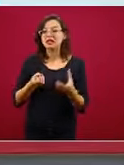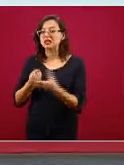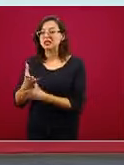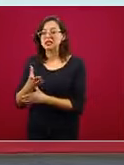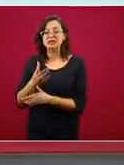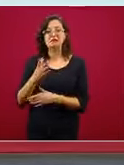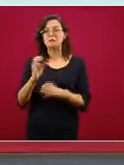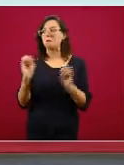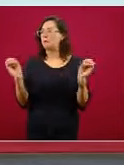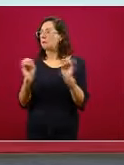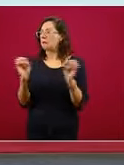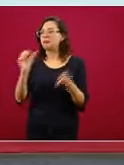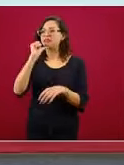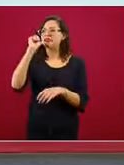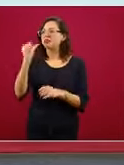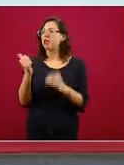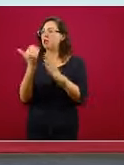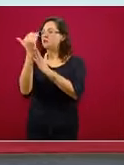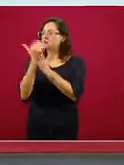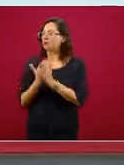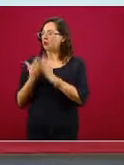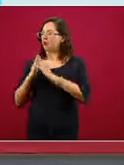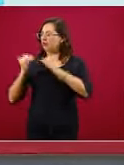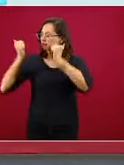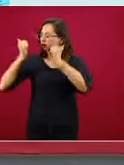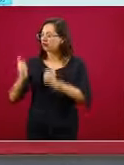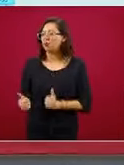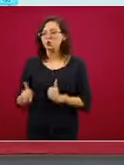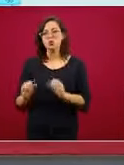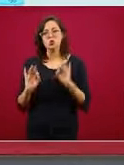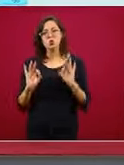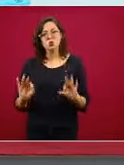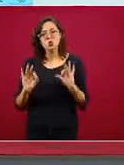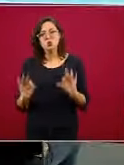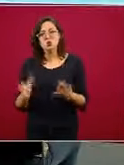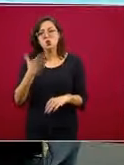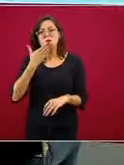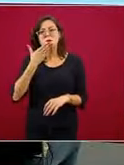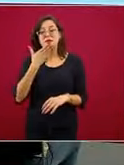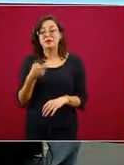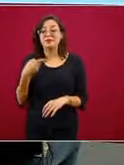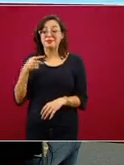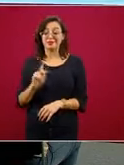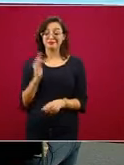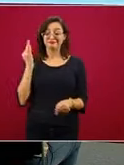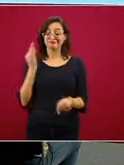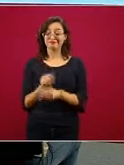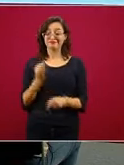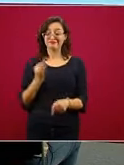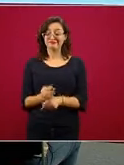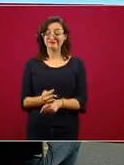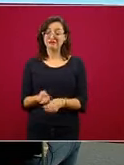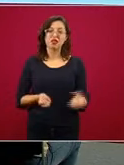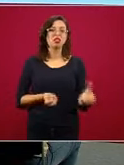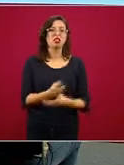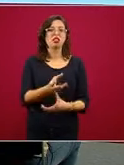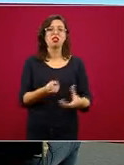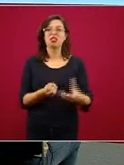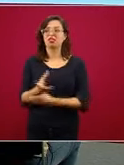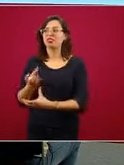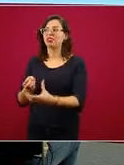otro 77, logró una excelente reducción de la movilidad. Pero en este momento está teniendo un repunte.